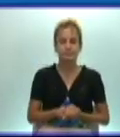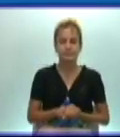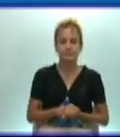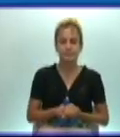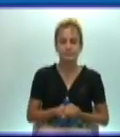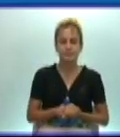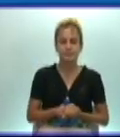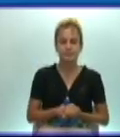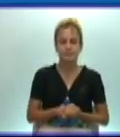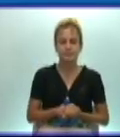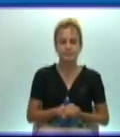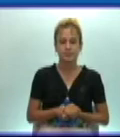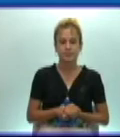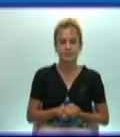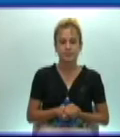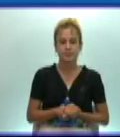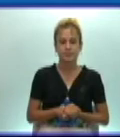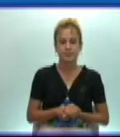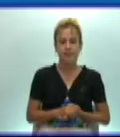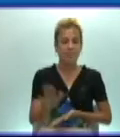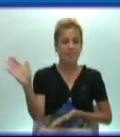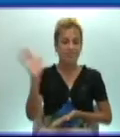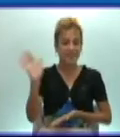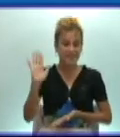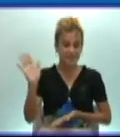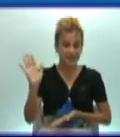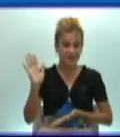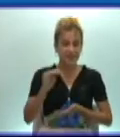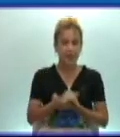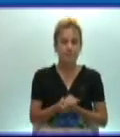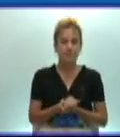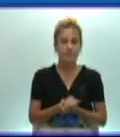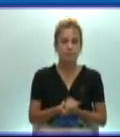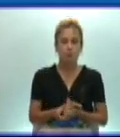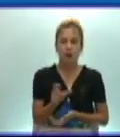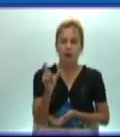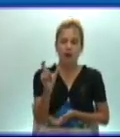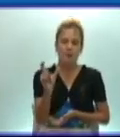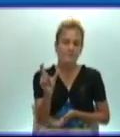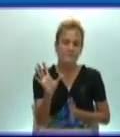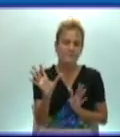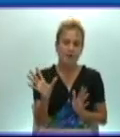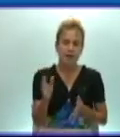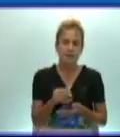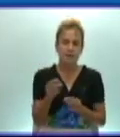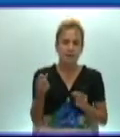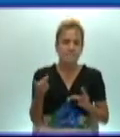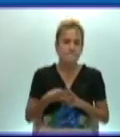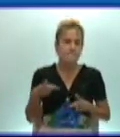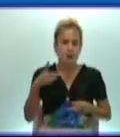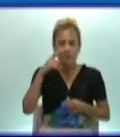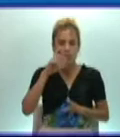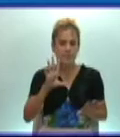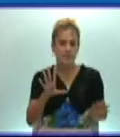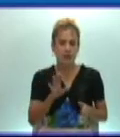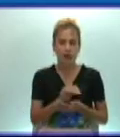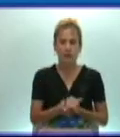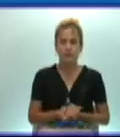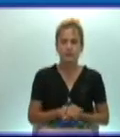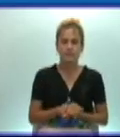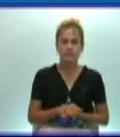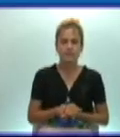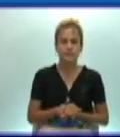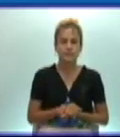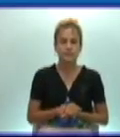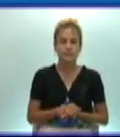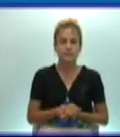va a recibir esta carta. La despedida, que es una frase que se emplea para terminar y despedirse del